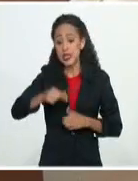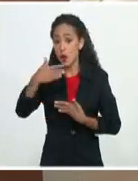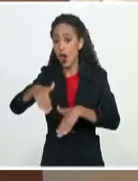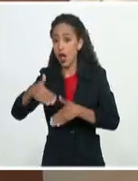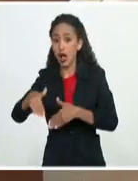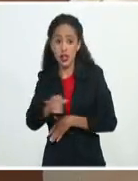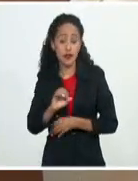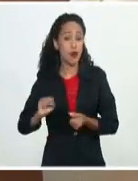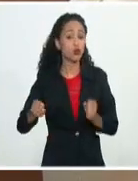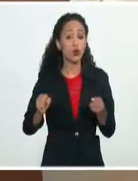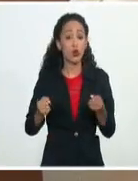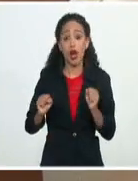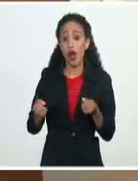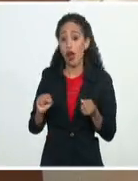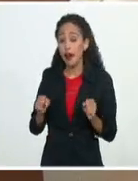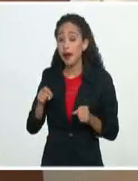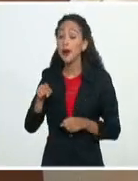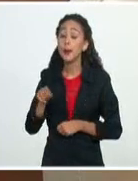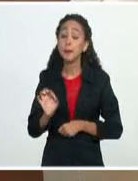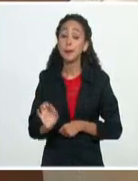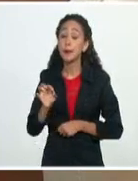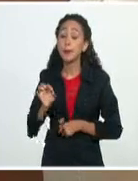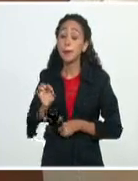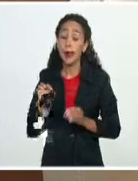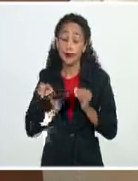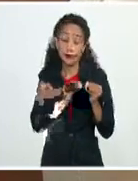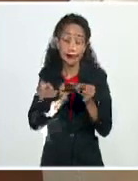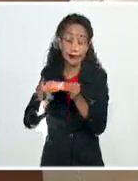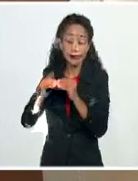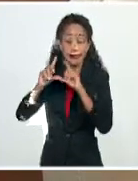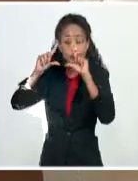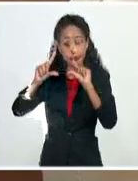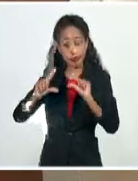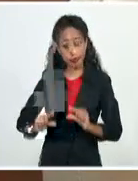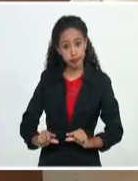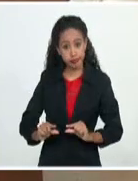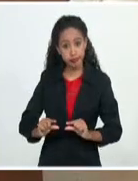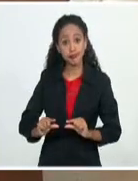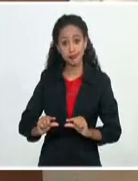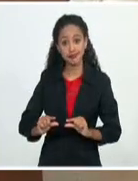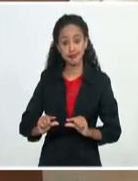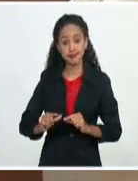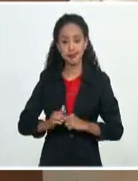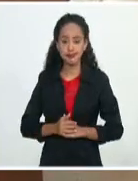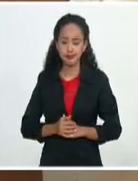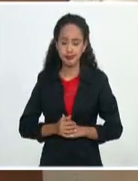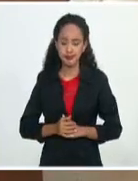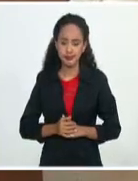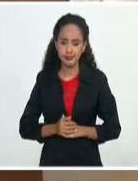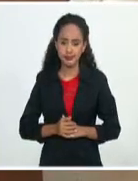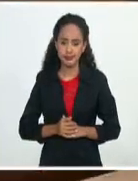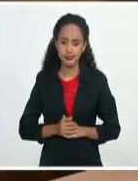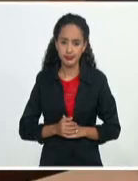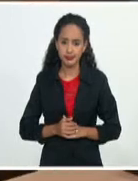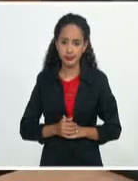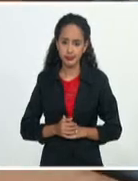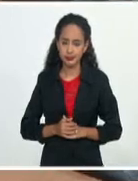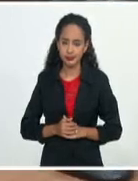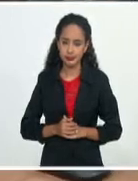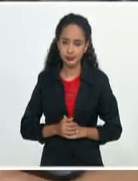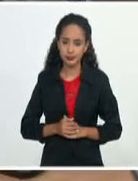bajo, que eso nos va a ayudar mucho a bajar ese índice de transmisión, las medidas terapéuticas que se están tomando. A